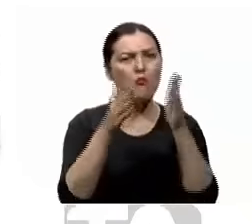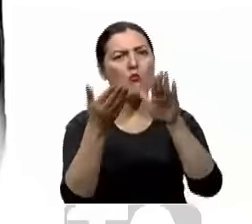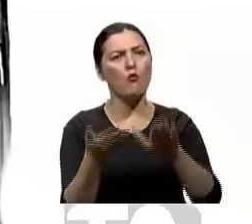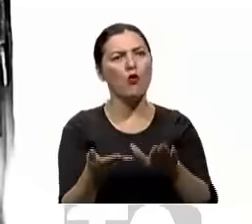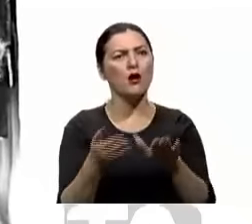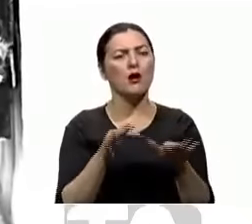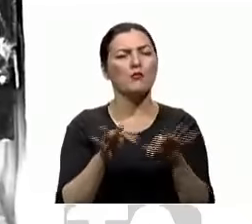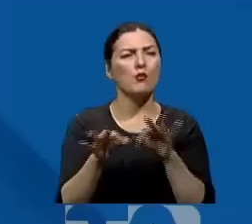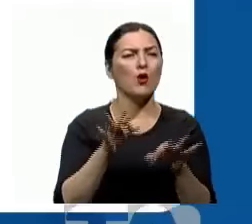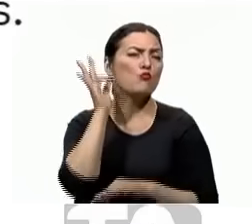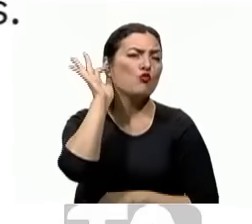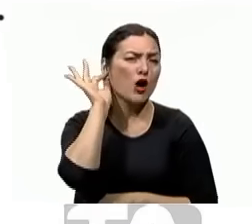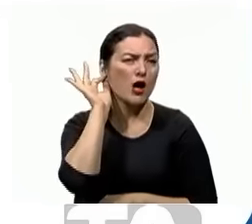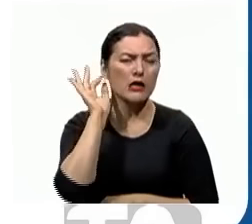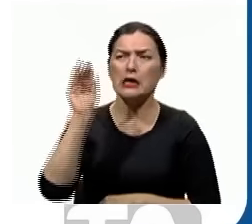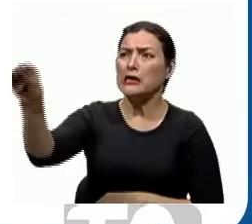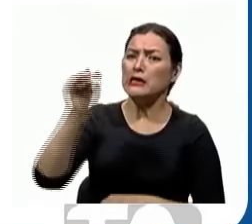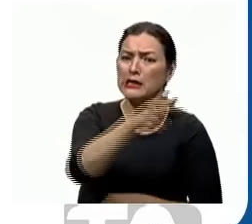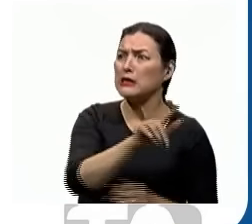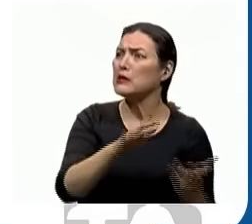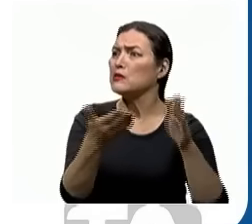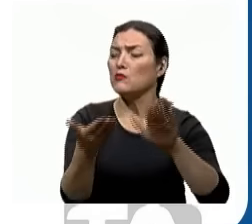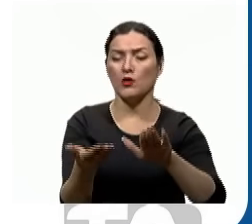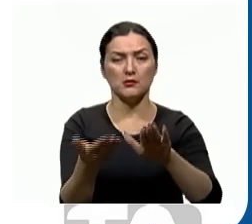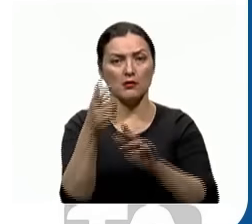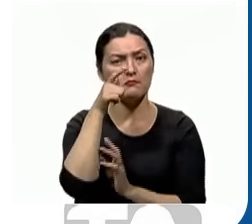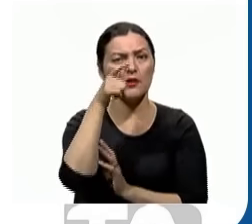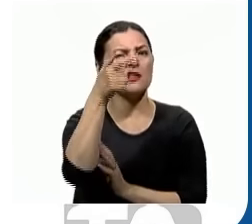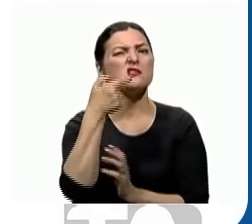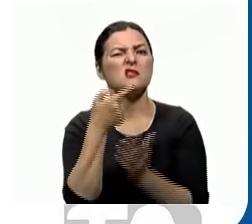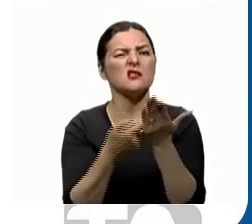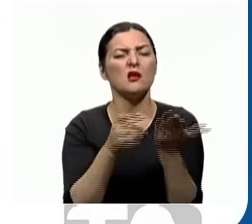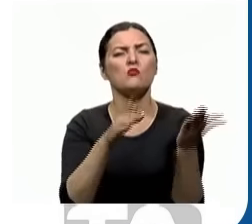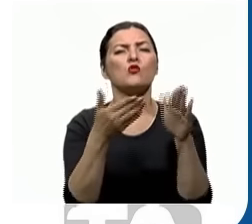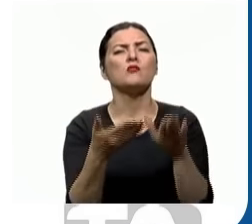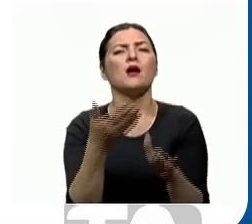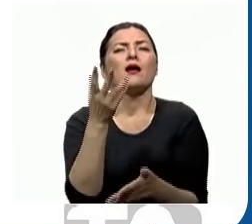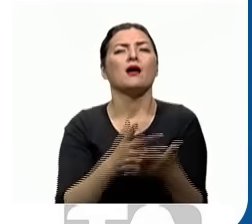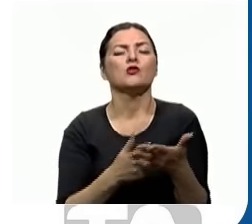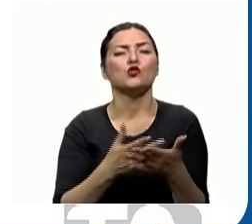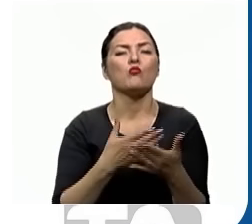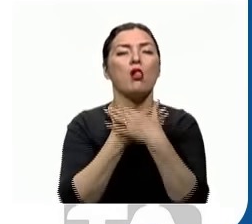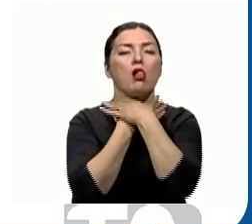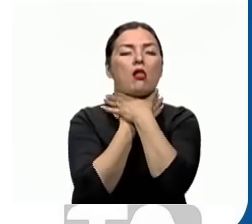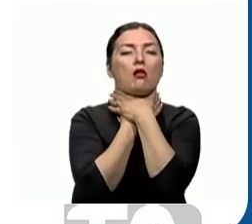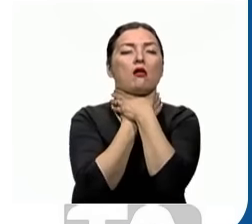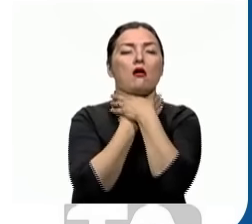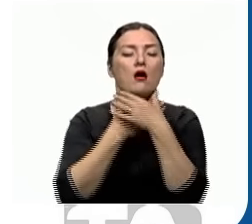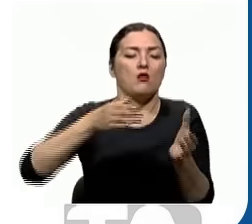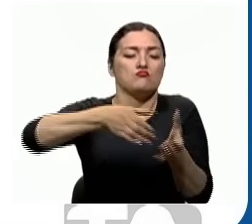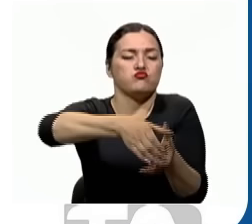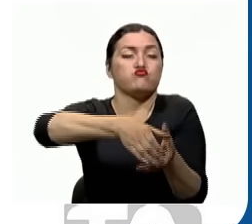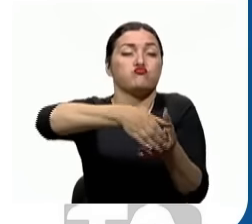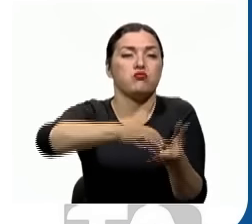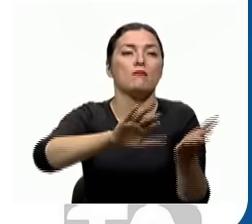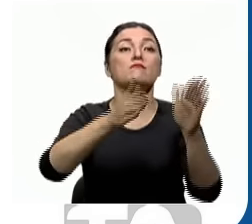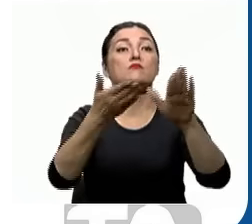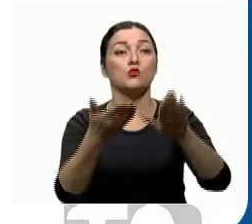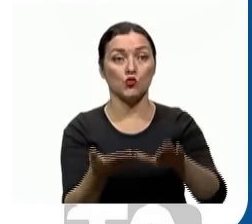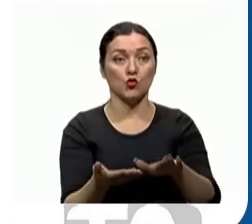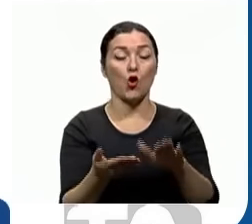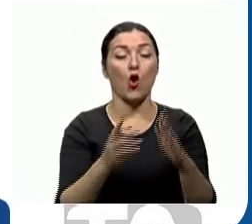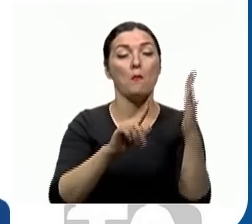militar dio la alerta. Según la Fiscalía General del Estado, Atti habría muerto debido a asfixia por estrangulamiento, por lo que afirman se aplicará